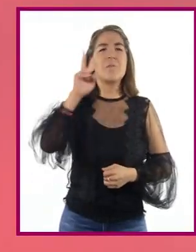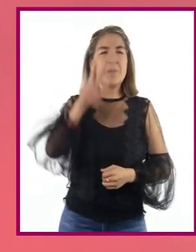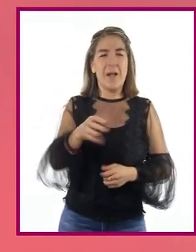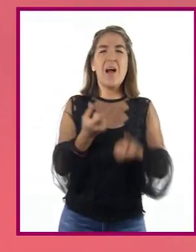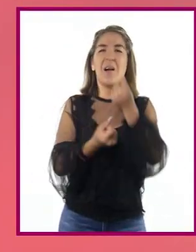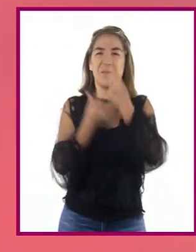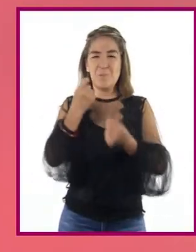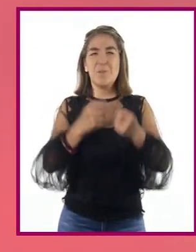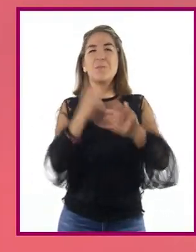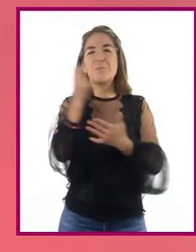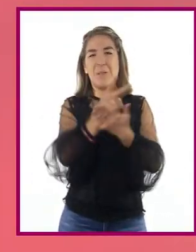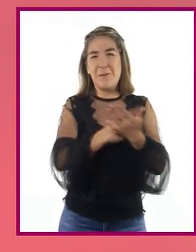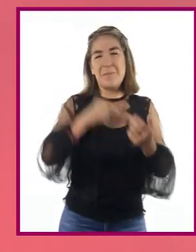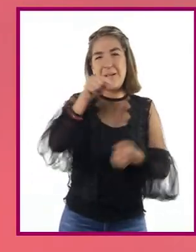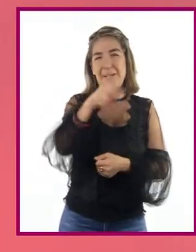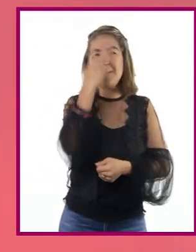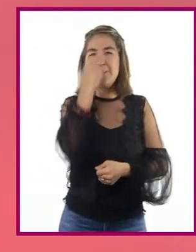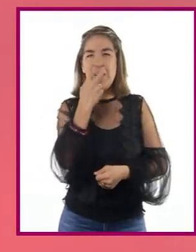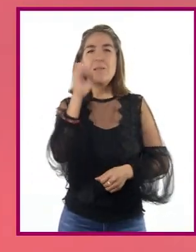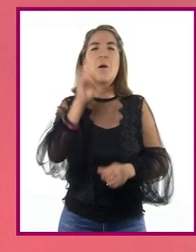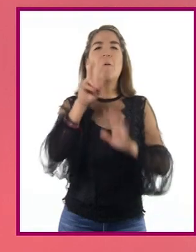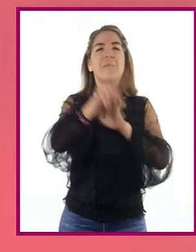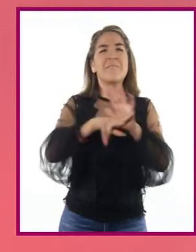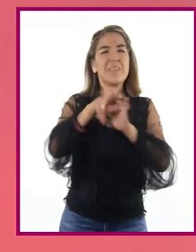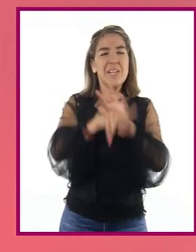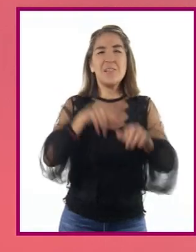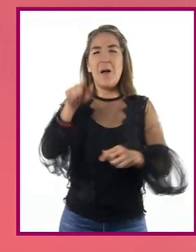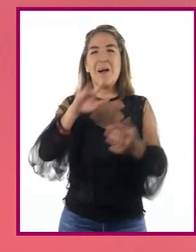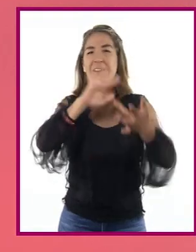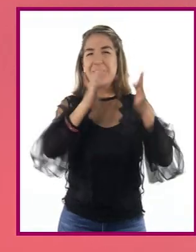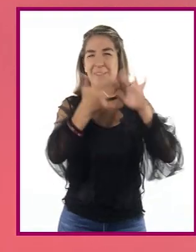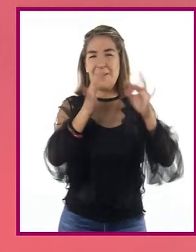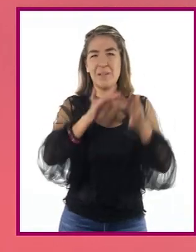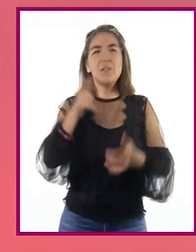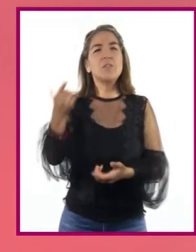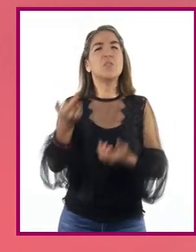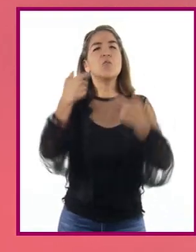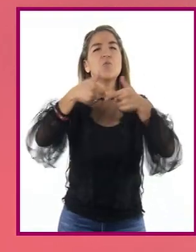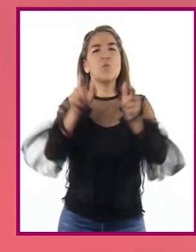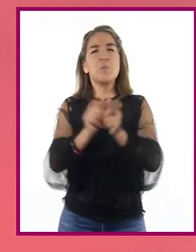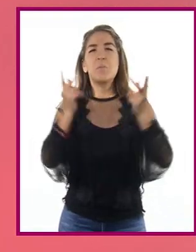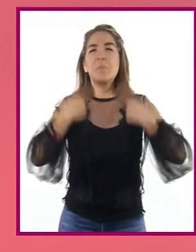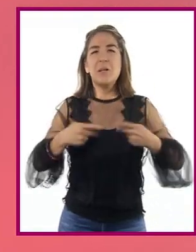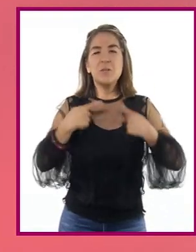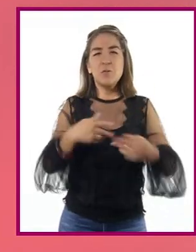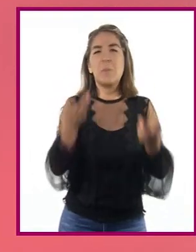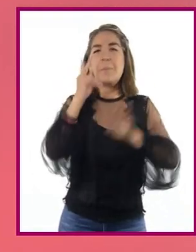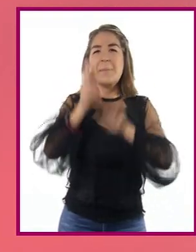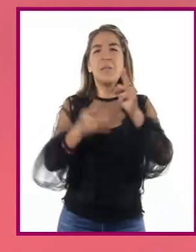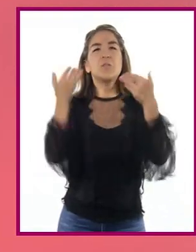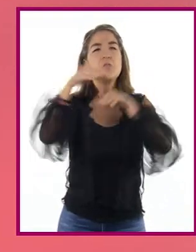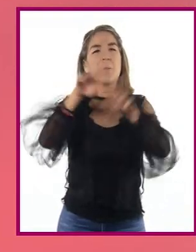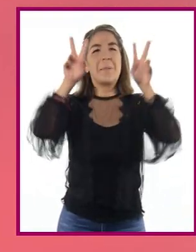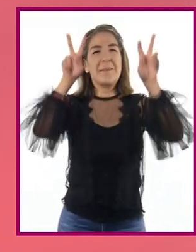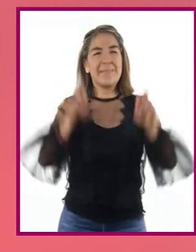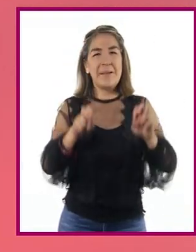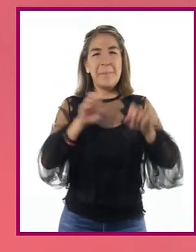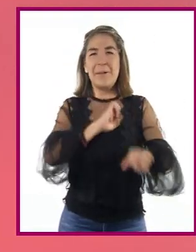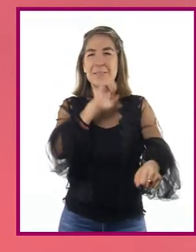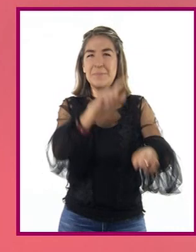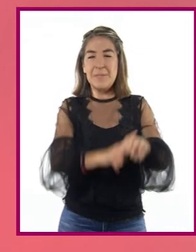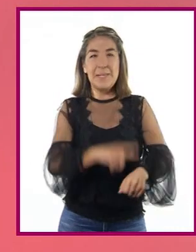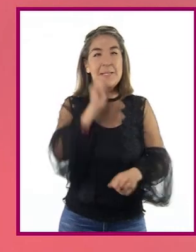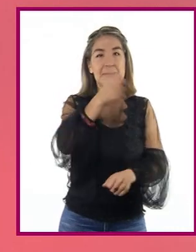algunos programas de televisión o en videos de redes sociales a grupos de personas hablando sobre un tema específico y cada